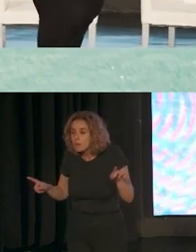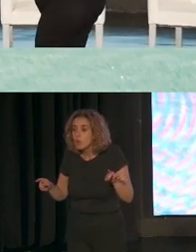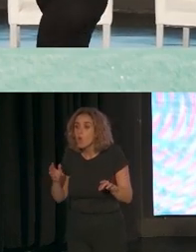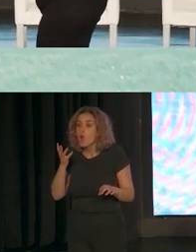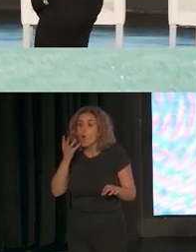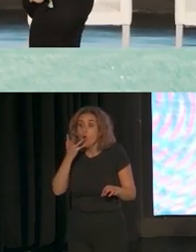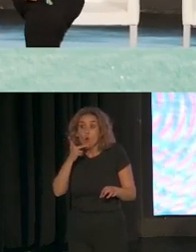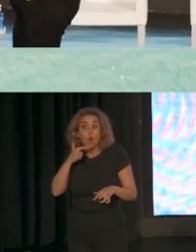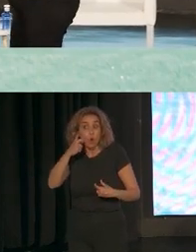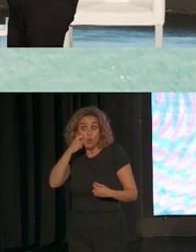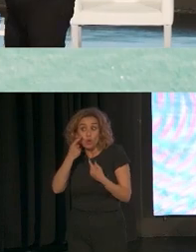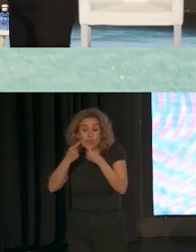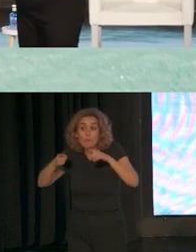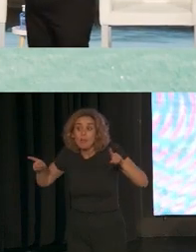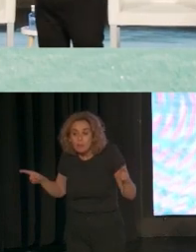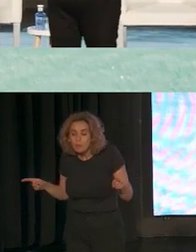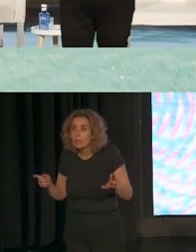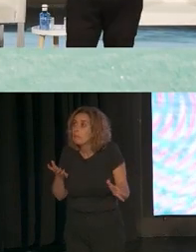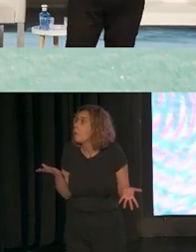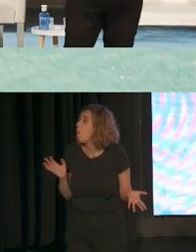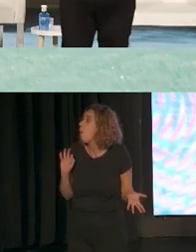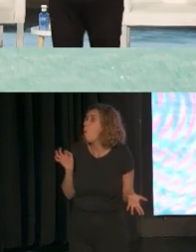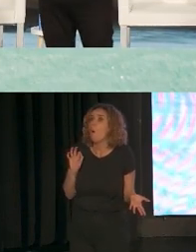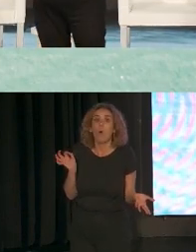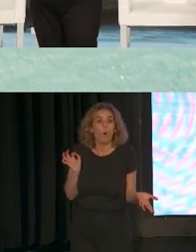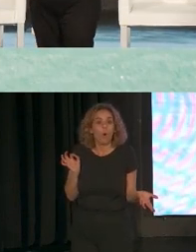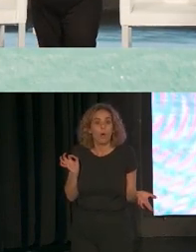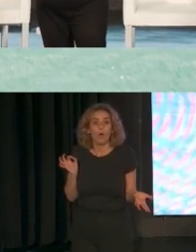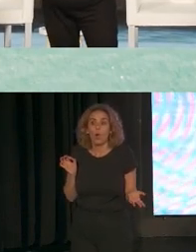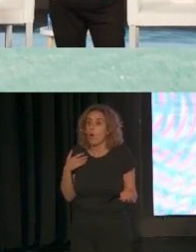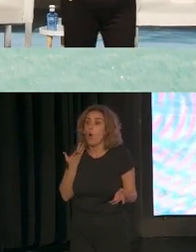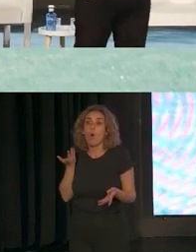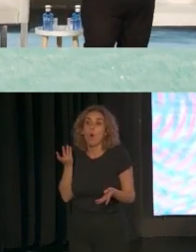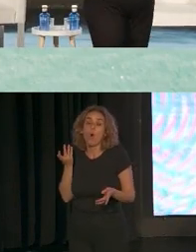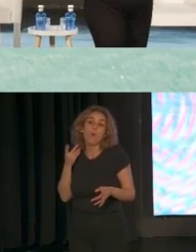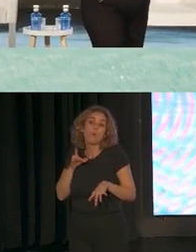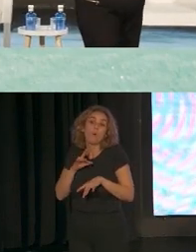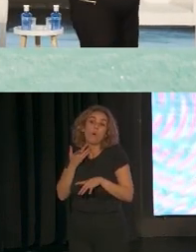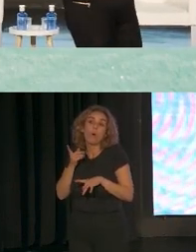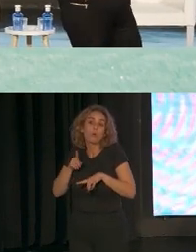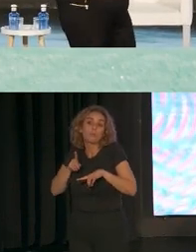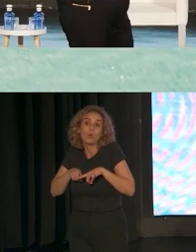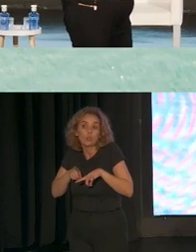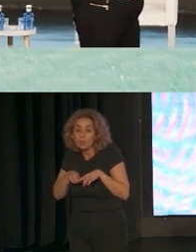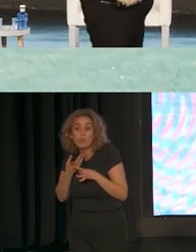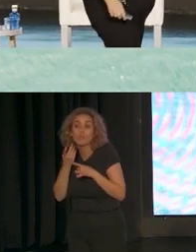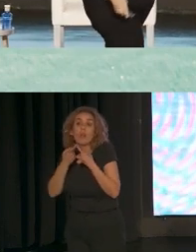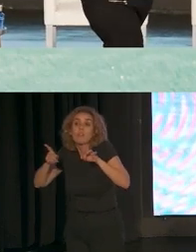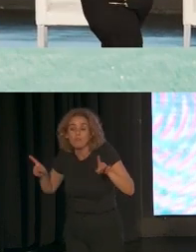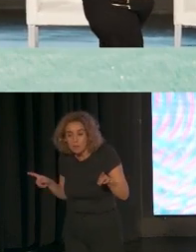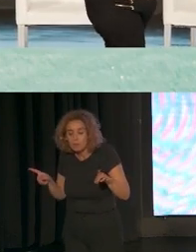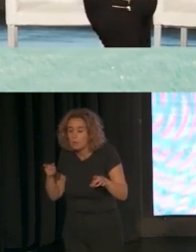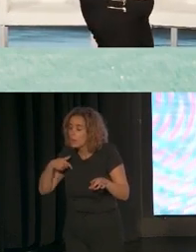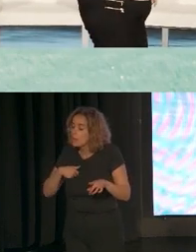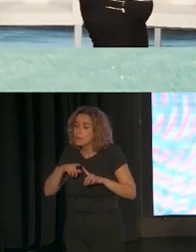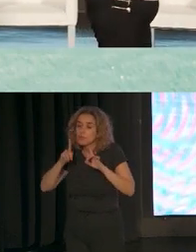color de piel diferente o por ejemplo por tener una orientación sexual diferente y esto de las etiquetas es